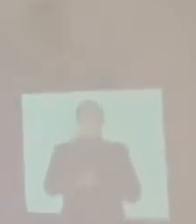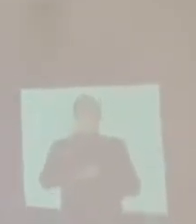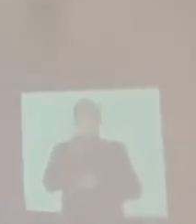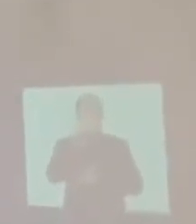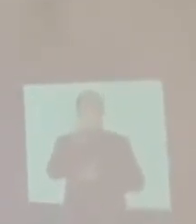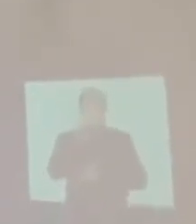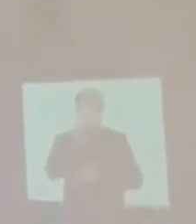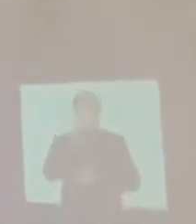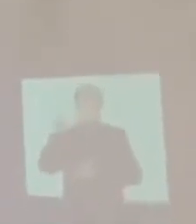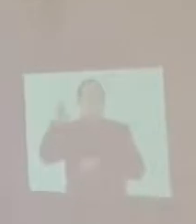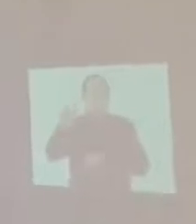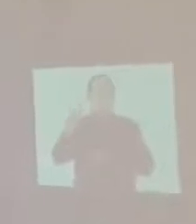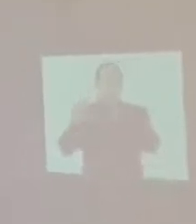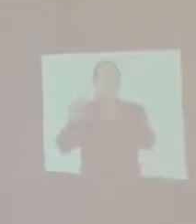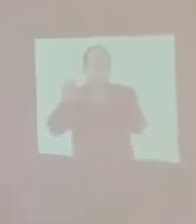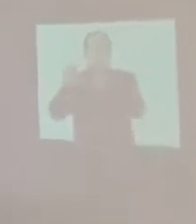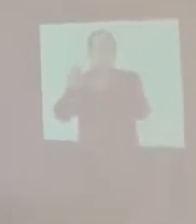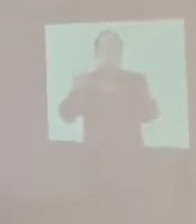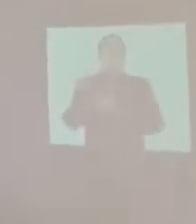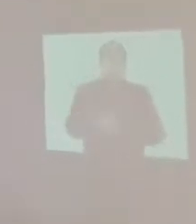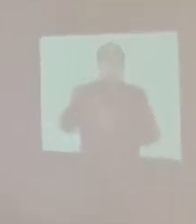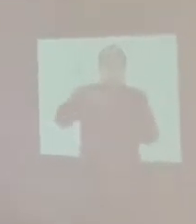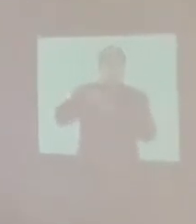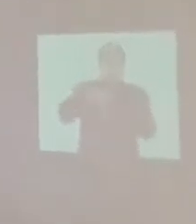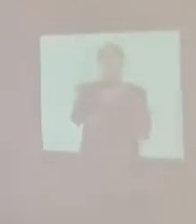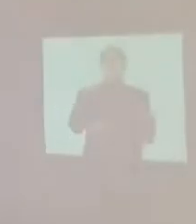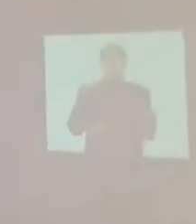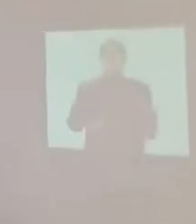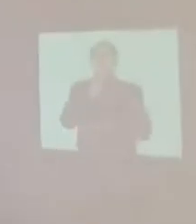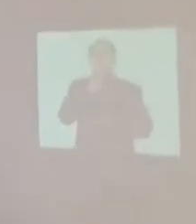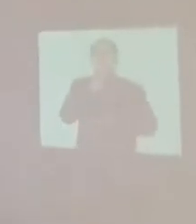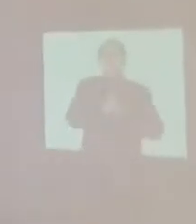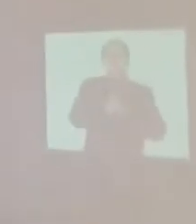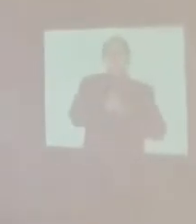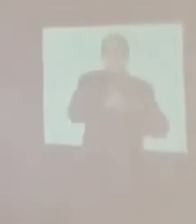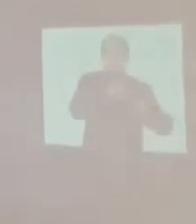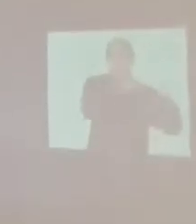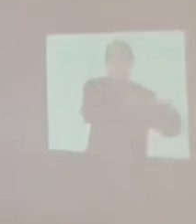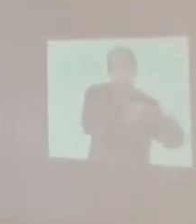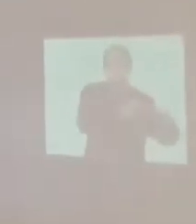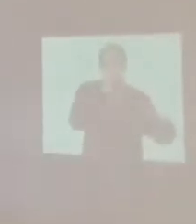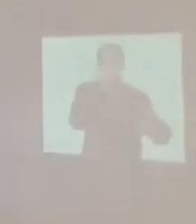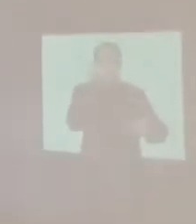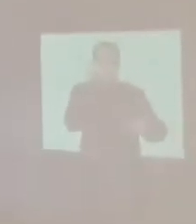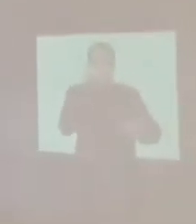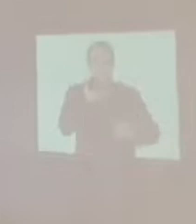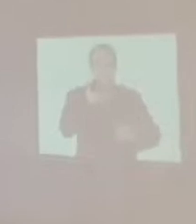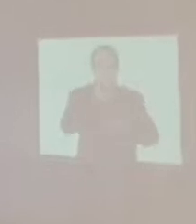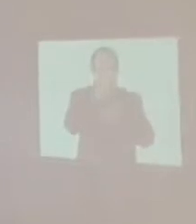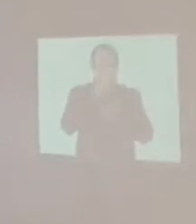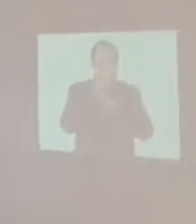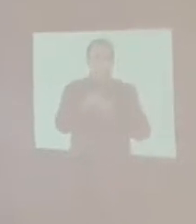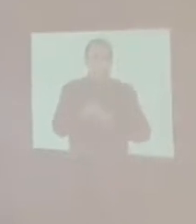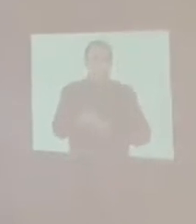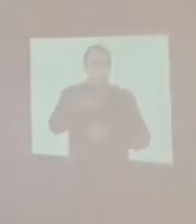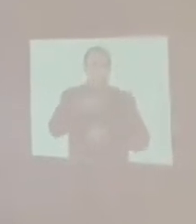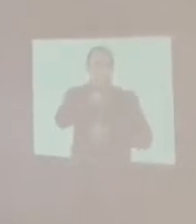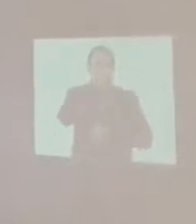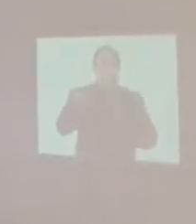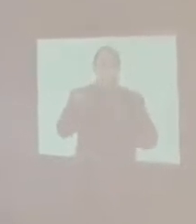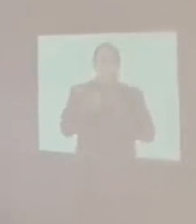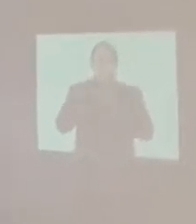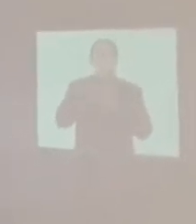El apoyo al campo, la ciudad, la mitad de su territorio es campo y bosque, pasó de 200 millones de apoyo anual